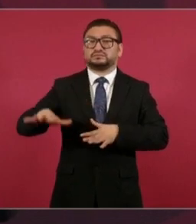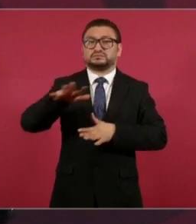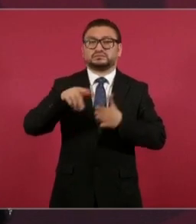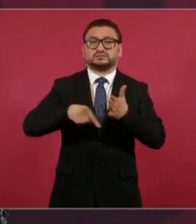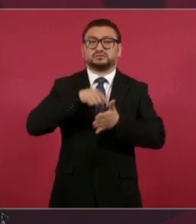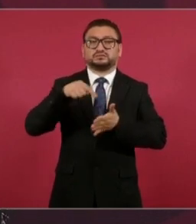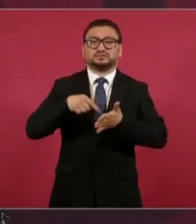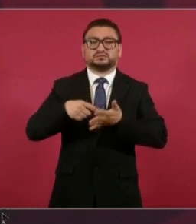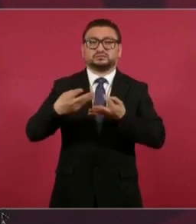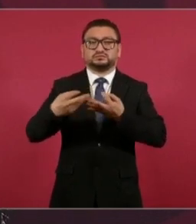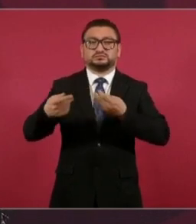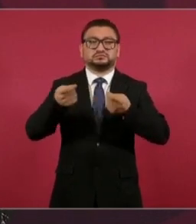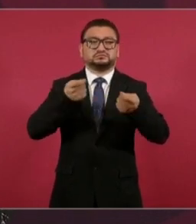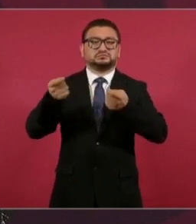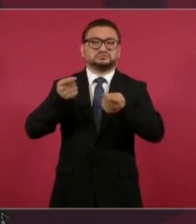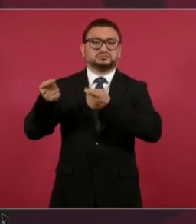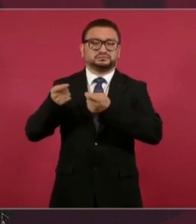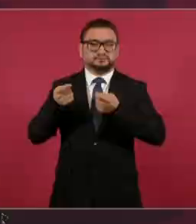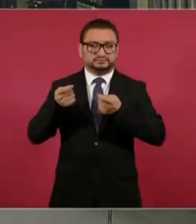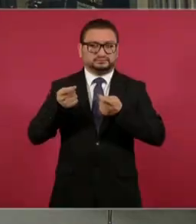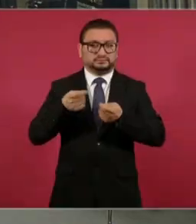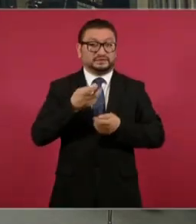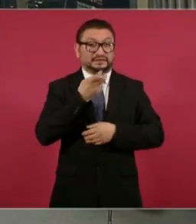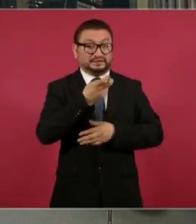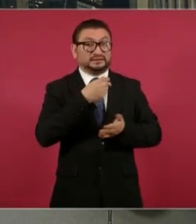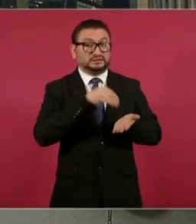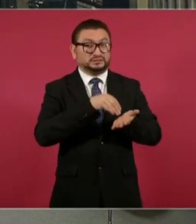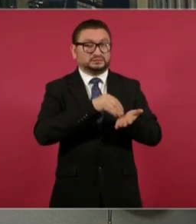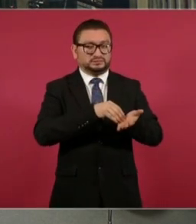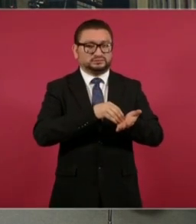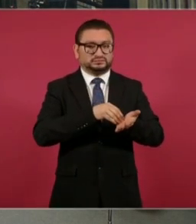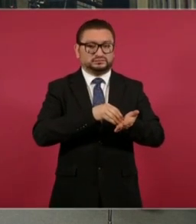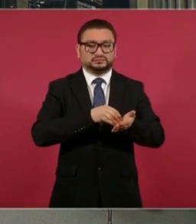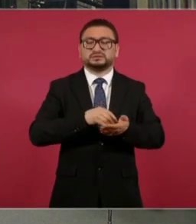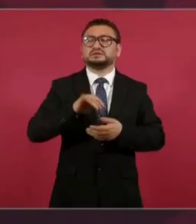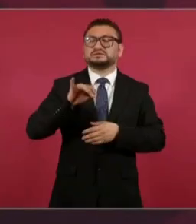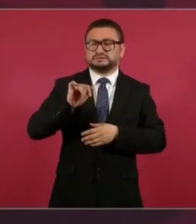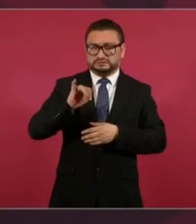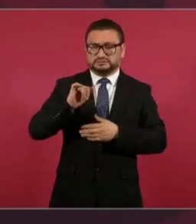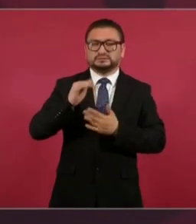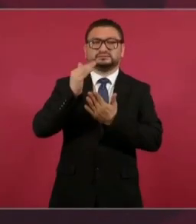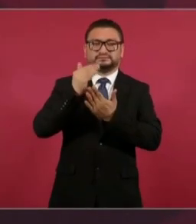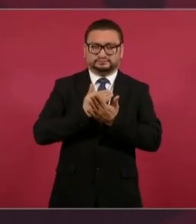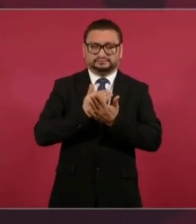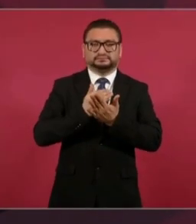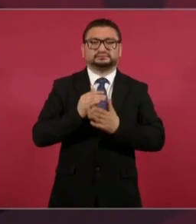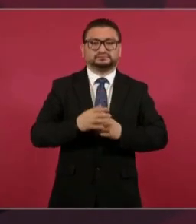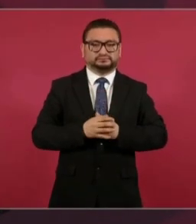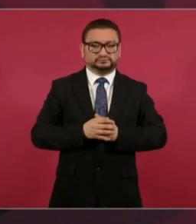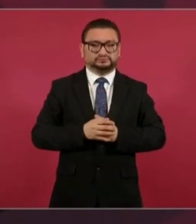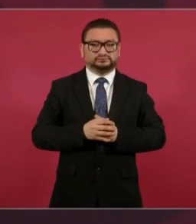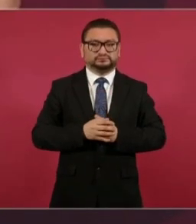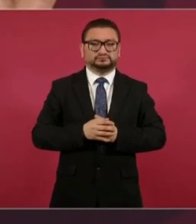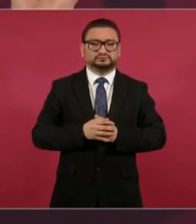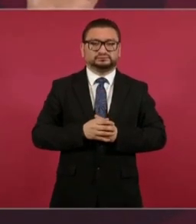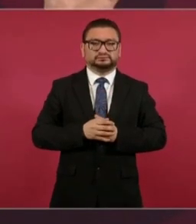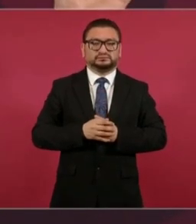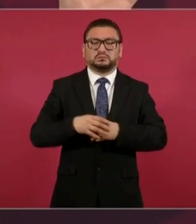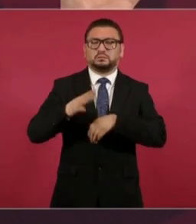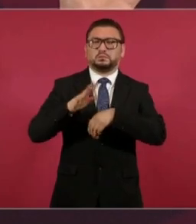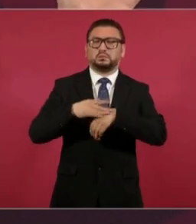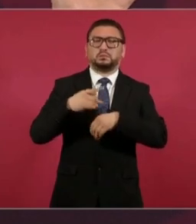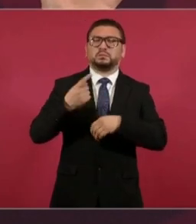dominaban todavía sucede es Sí en menor medida